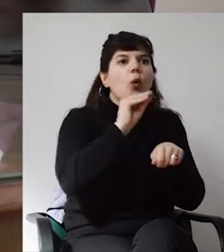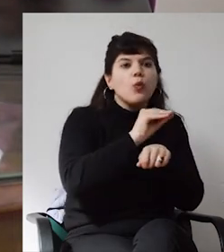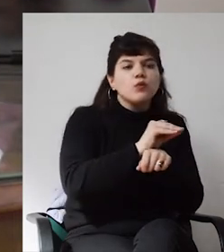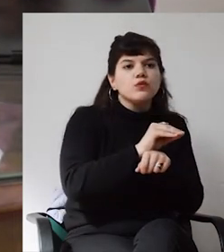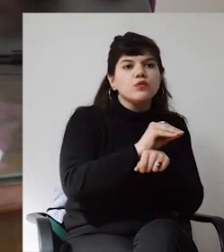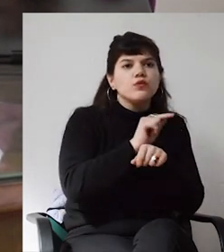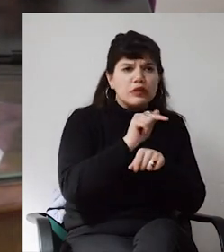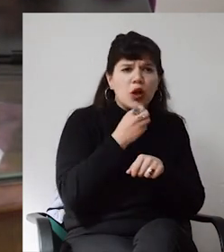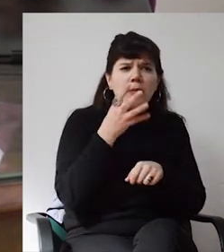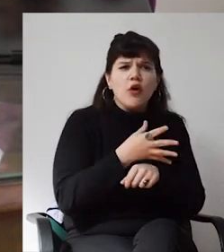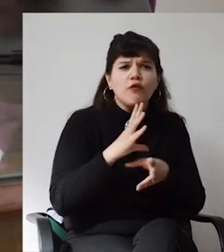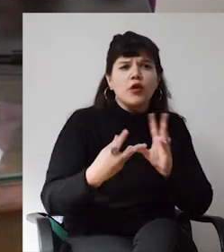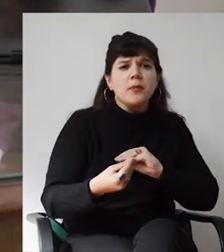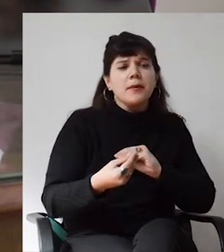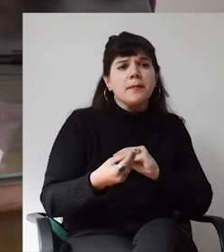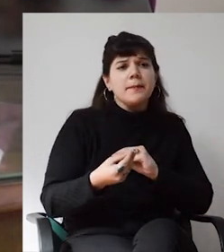cursos?